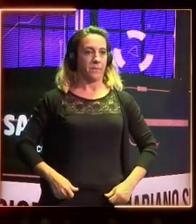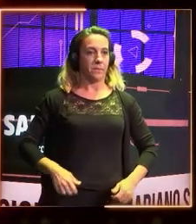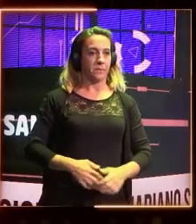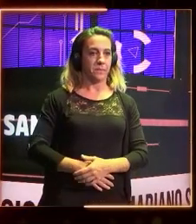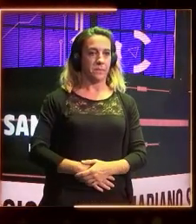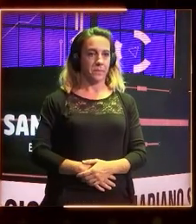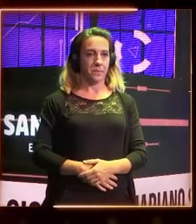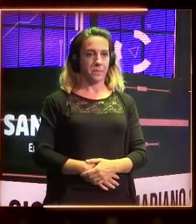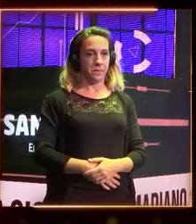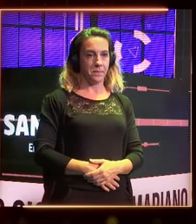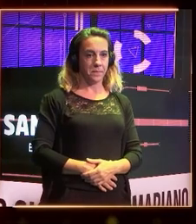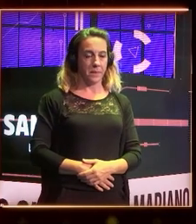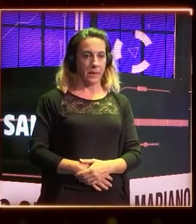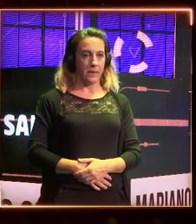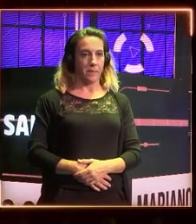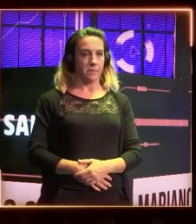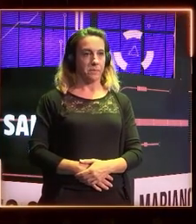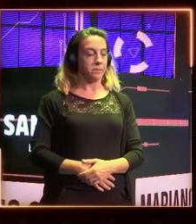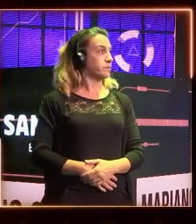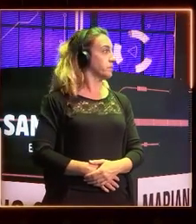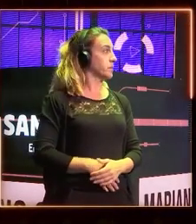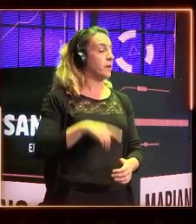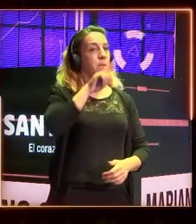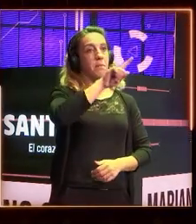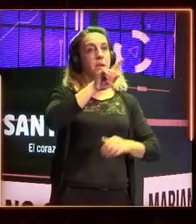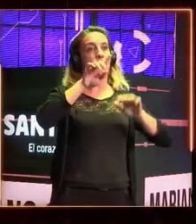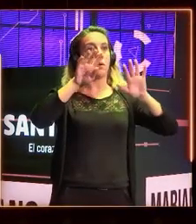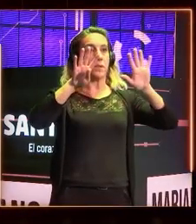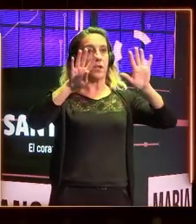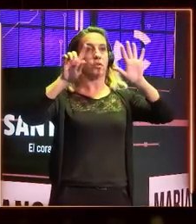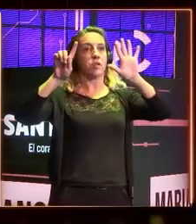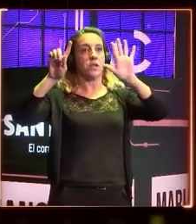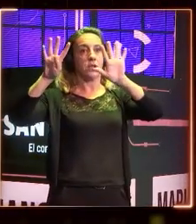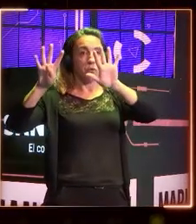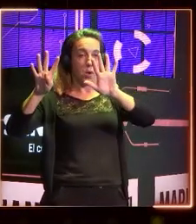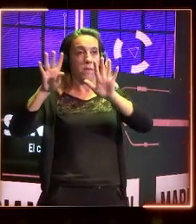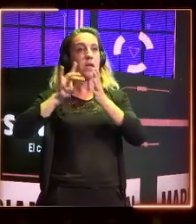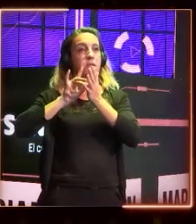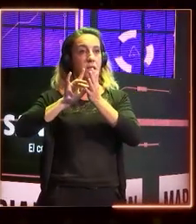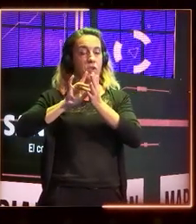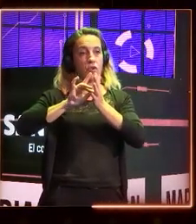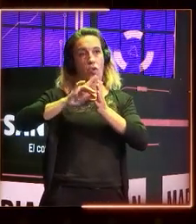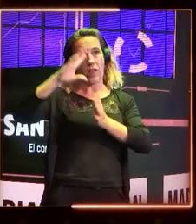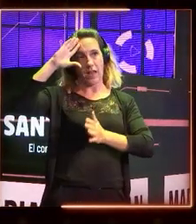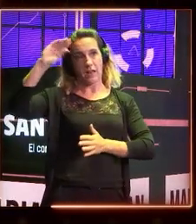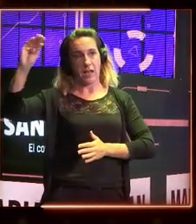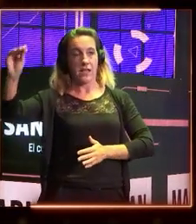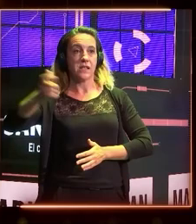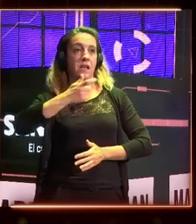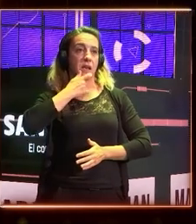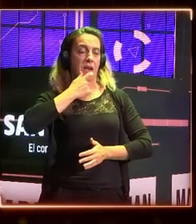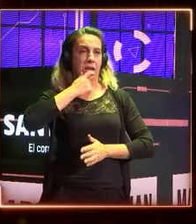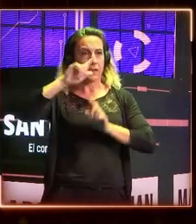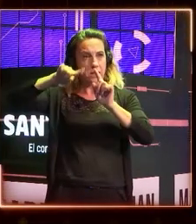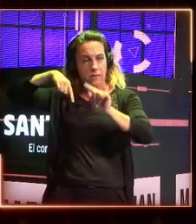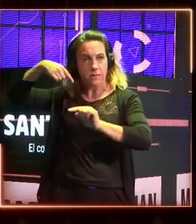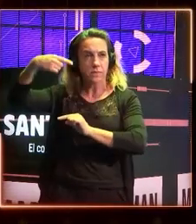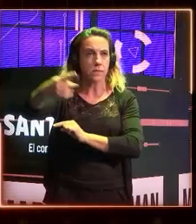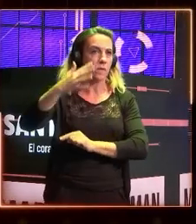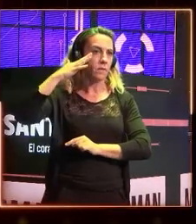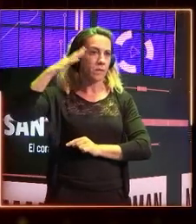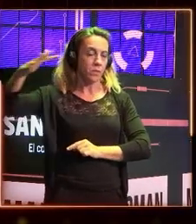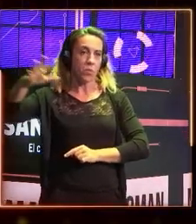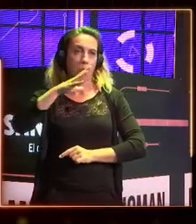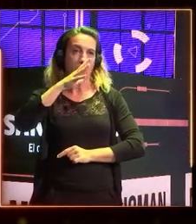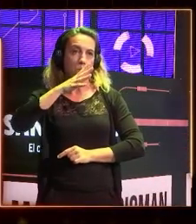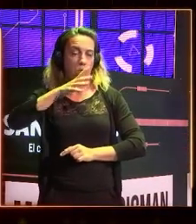Marano en en 1979 el servicio de inteligencia inglés que luego se hizo famosísimo por James